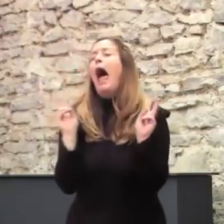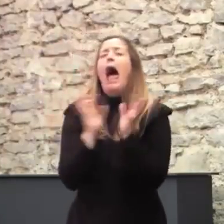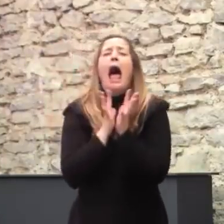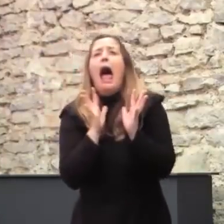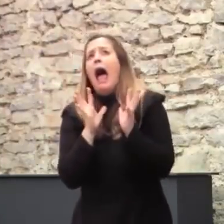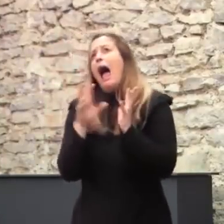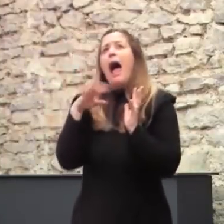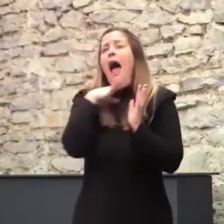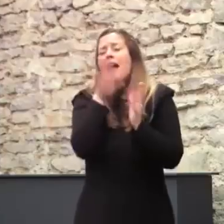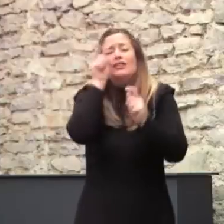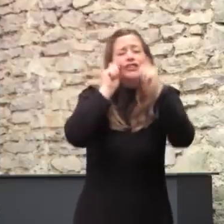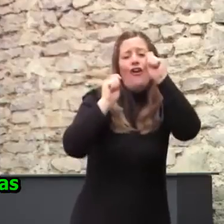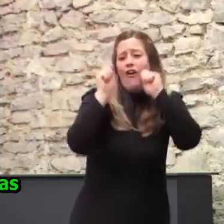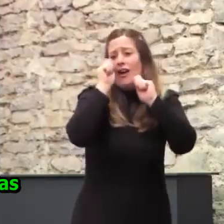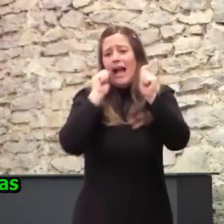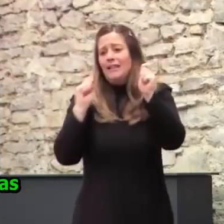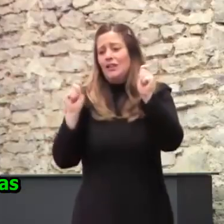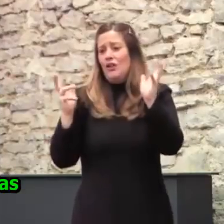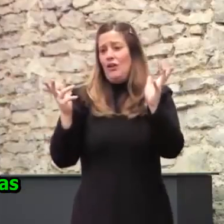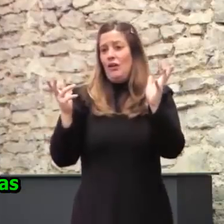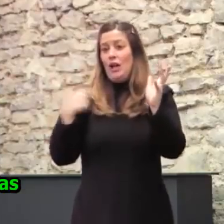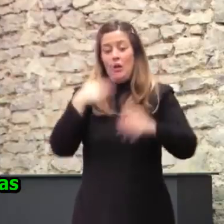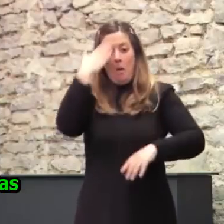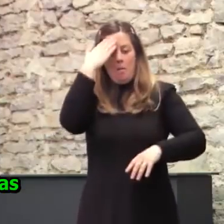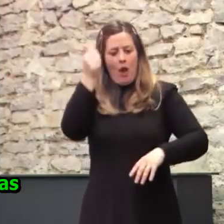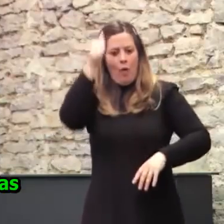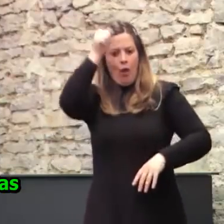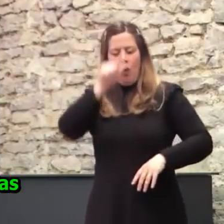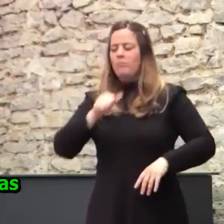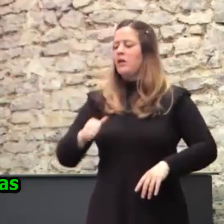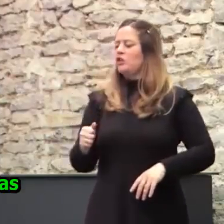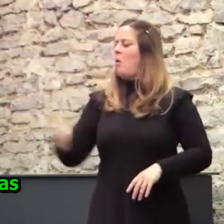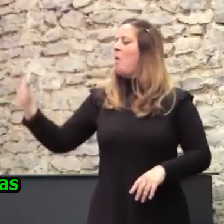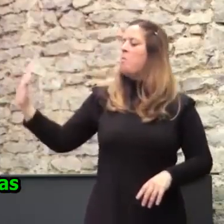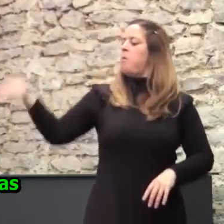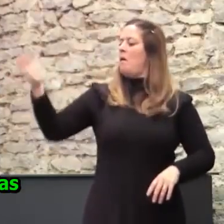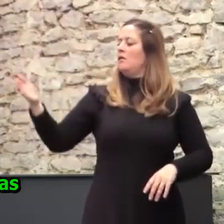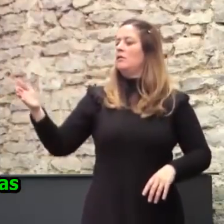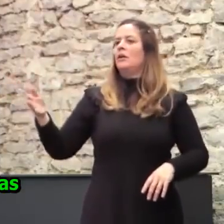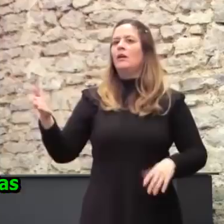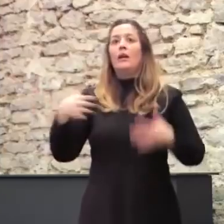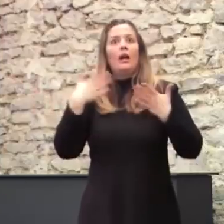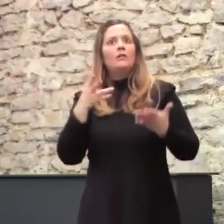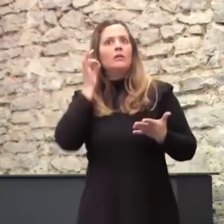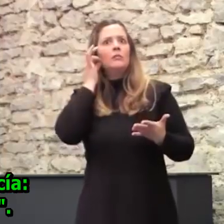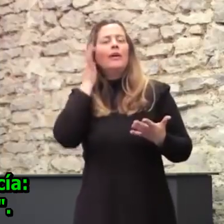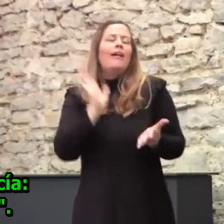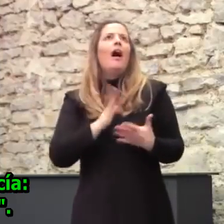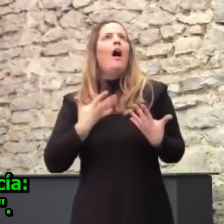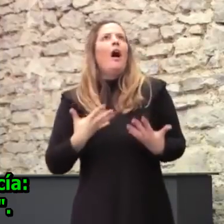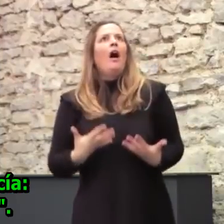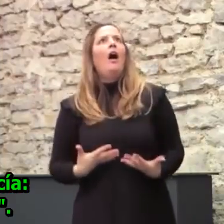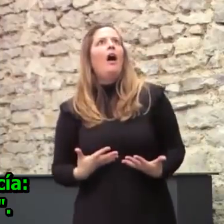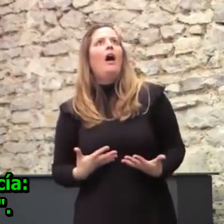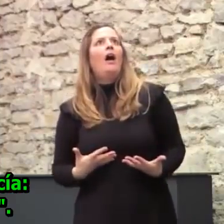chillando y gritando y llorando y no sé qué, y recuerdo que ellos les pegaban un bofetón a ellas y se quedaban súper calmaditas, ¿no?